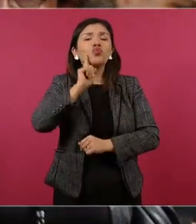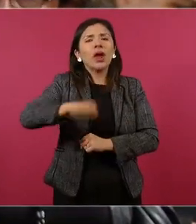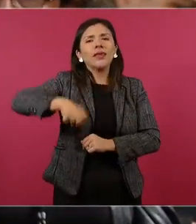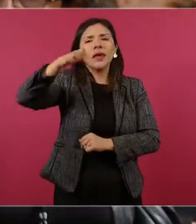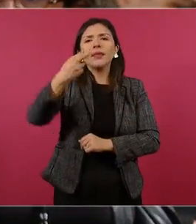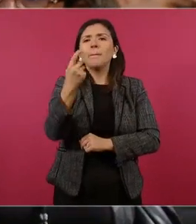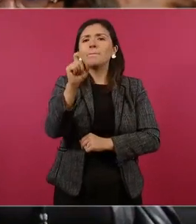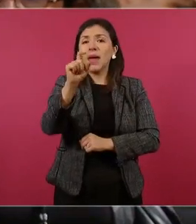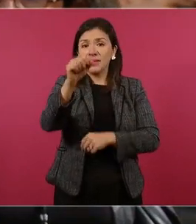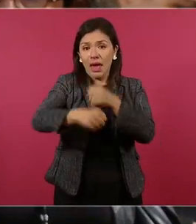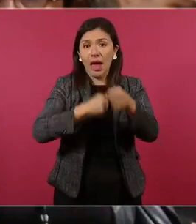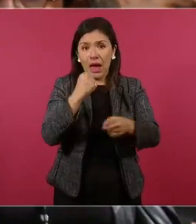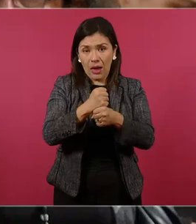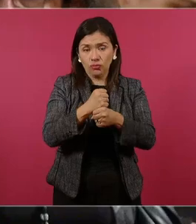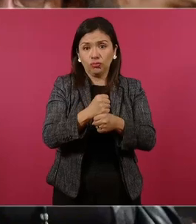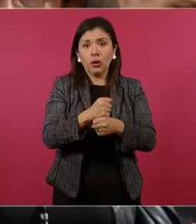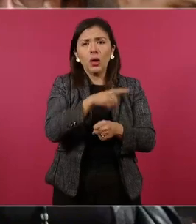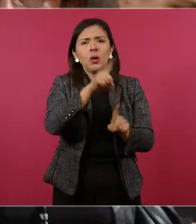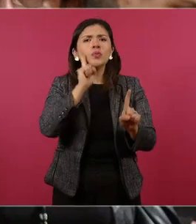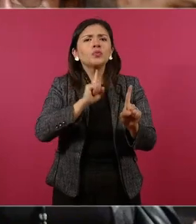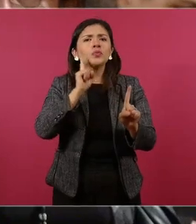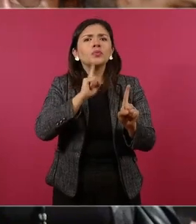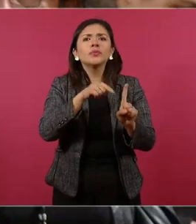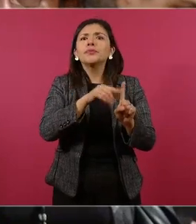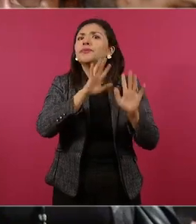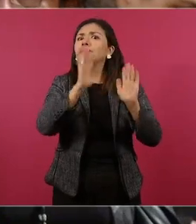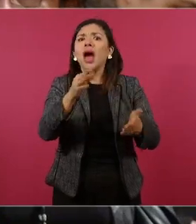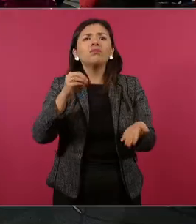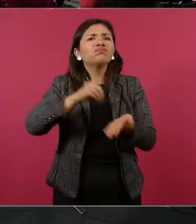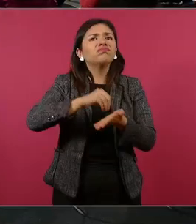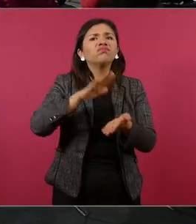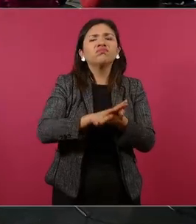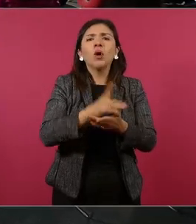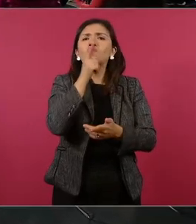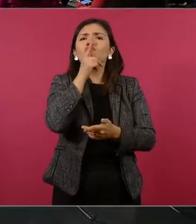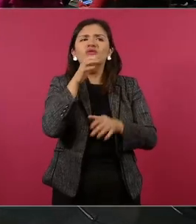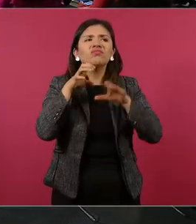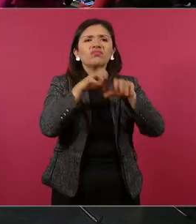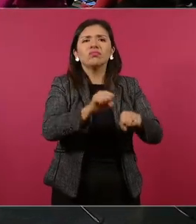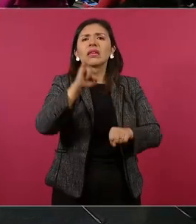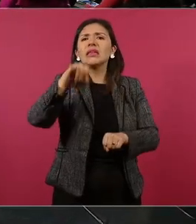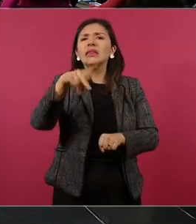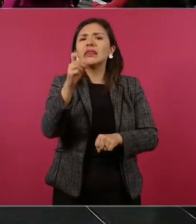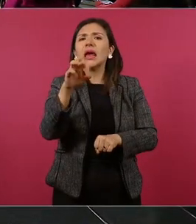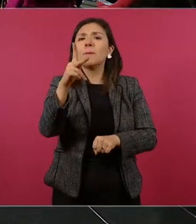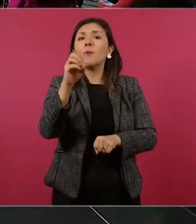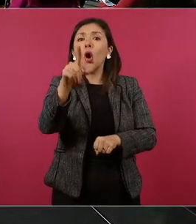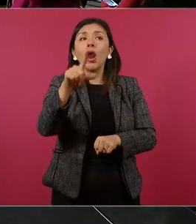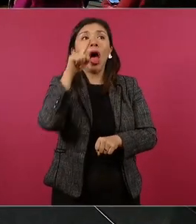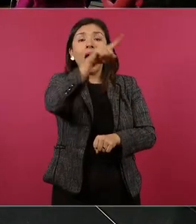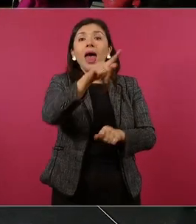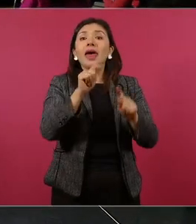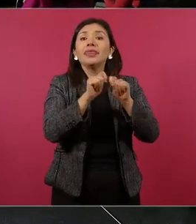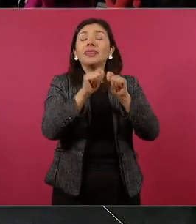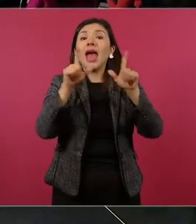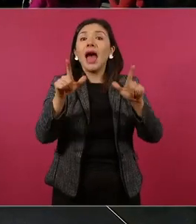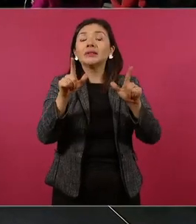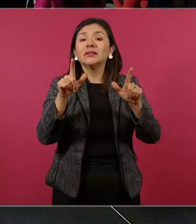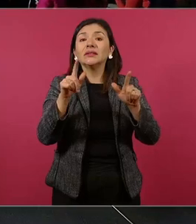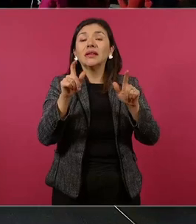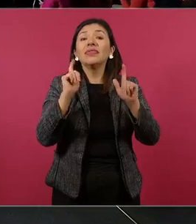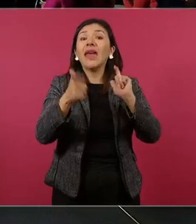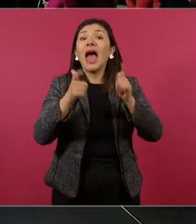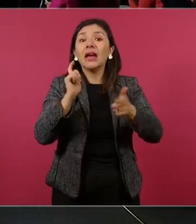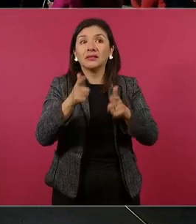años que estaba que ya habían puesto ficha de la Interpol y que la habían detenido en Texas Bueno este caso